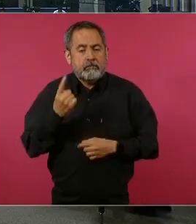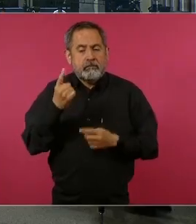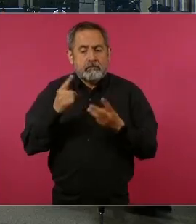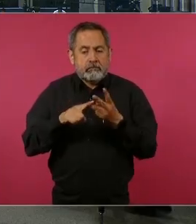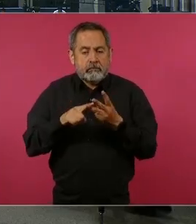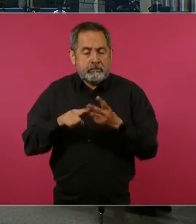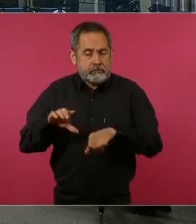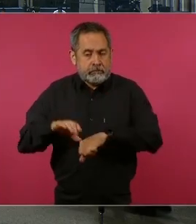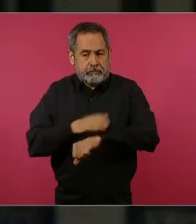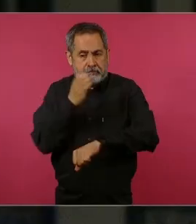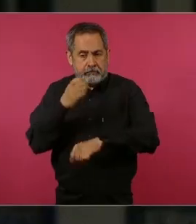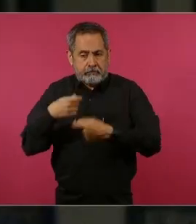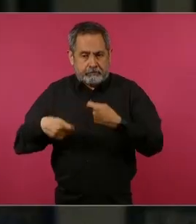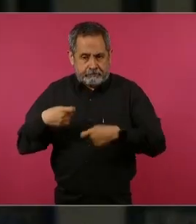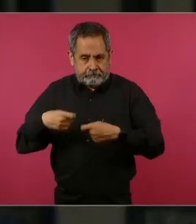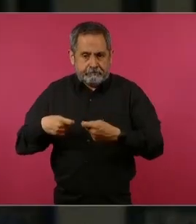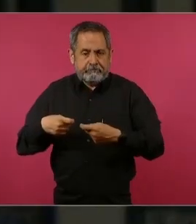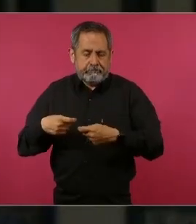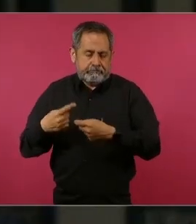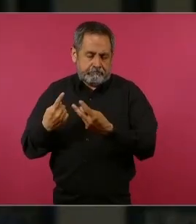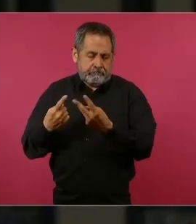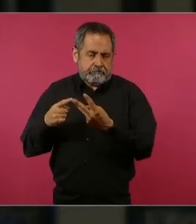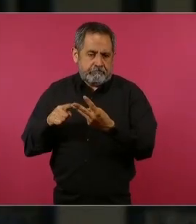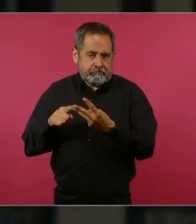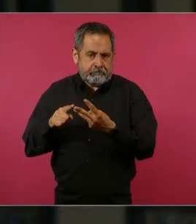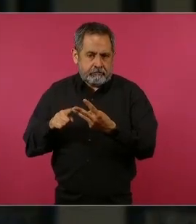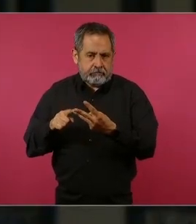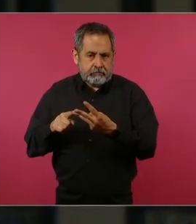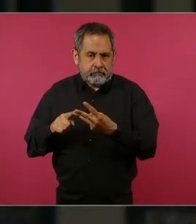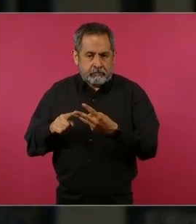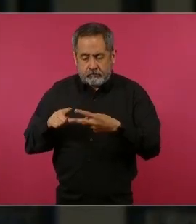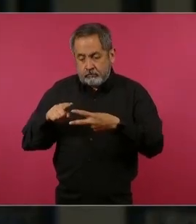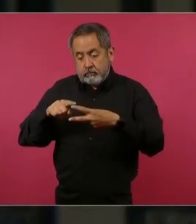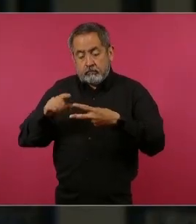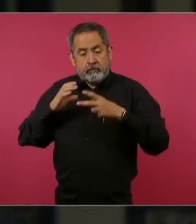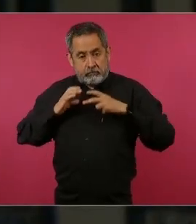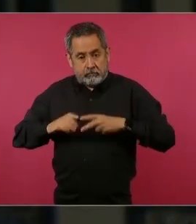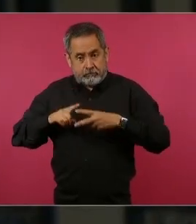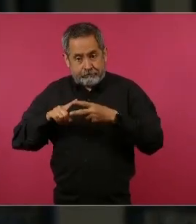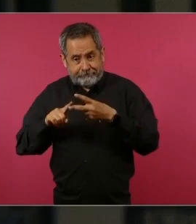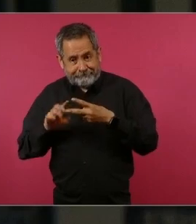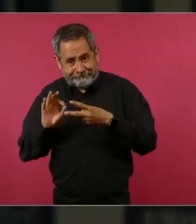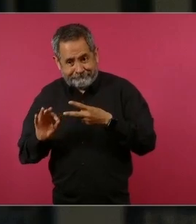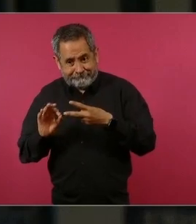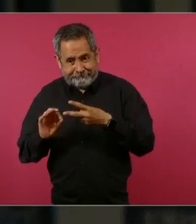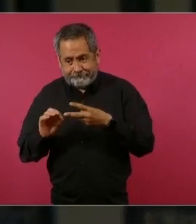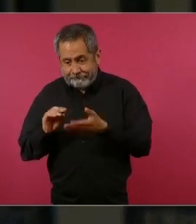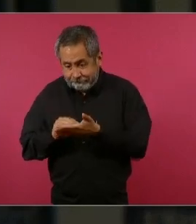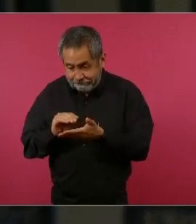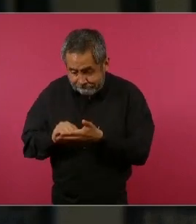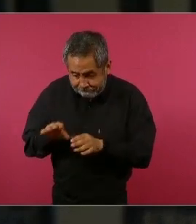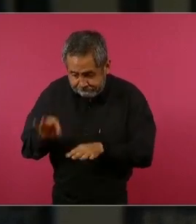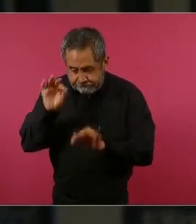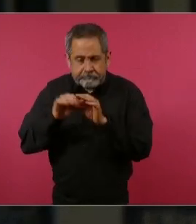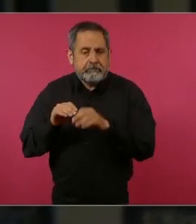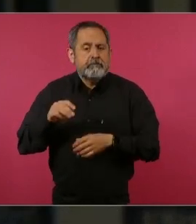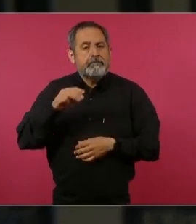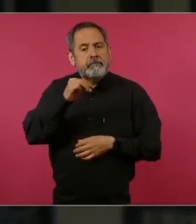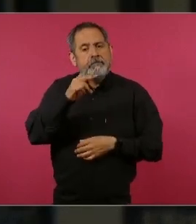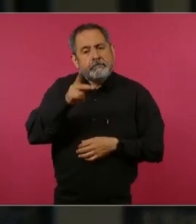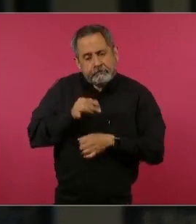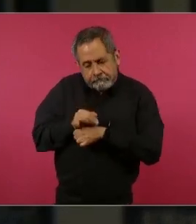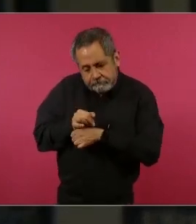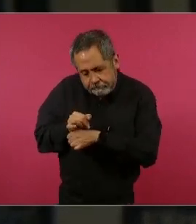bota de hule con materia orgánica, que los cuerpos se preservaron, las autoridades ministeriales tendrán que hacer la